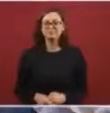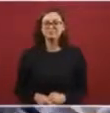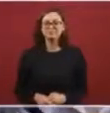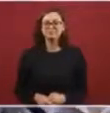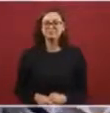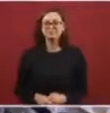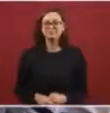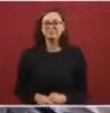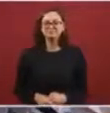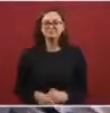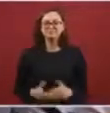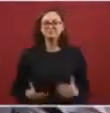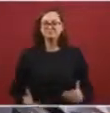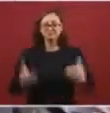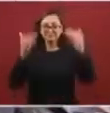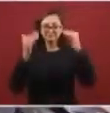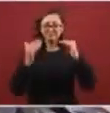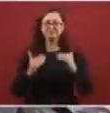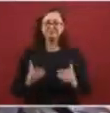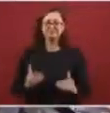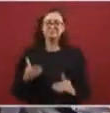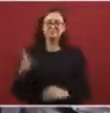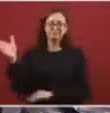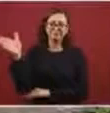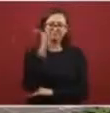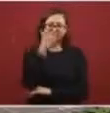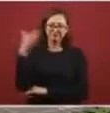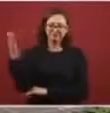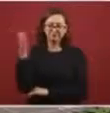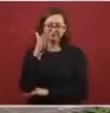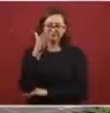A continuación, despediremos al Avaro Patrio.